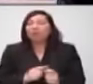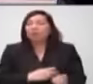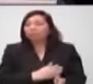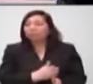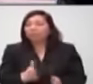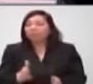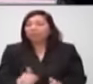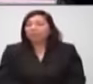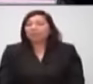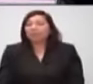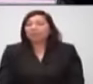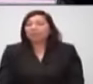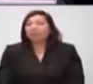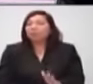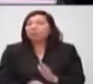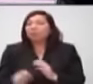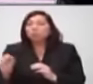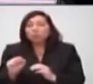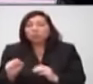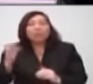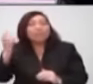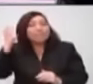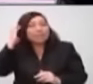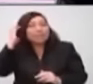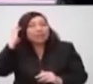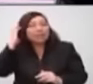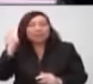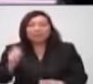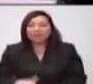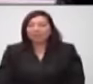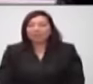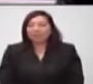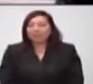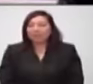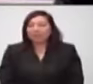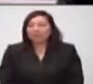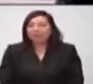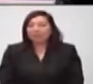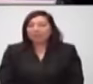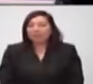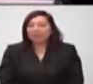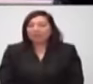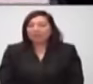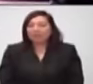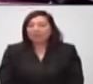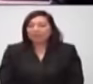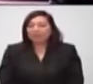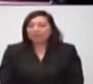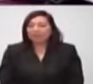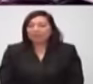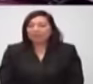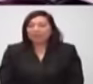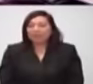hacia Surquillo, Miraflores y ya estaríamos... Señor presidente, con su venia,